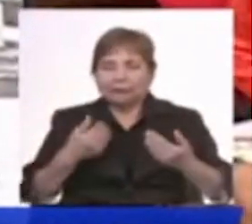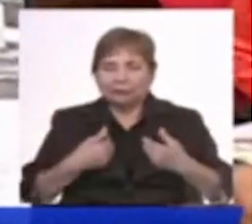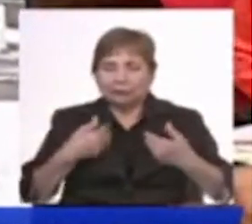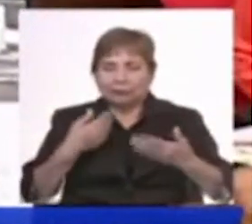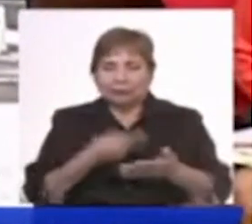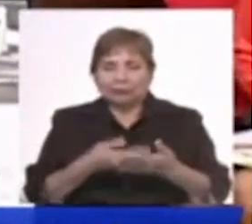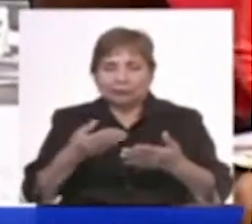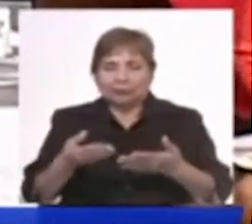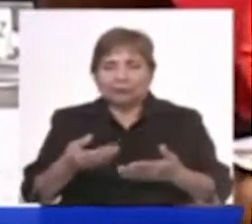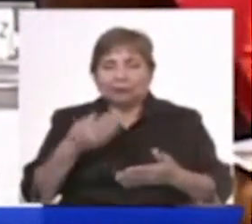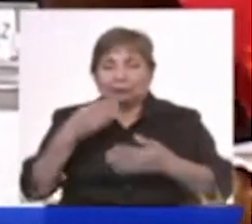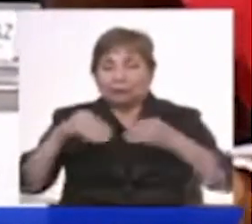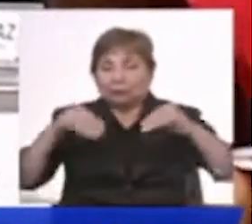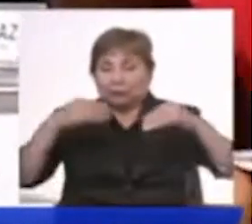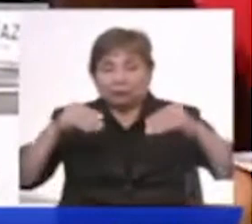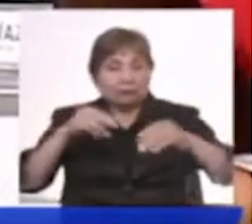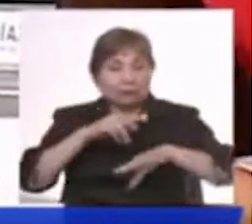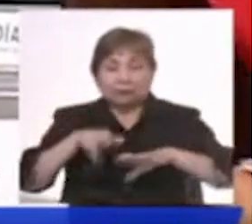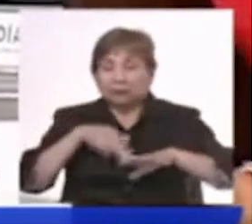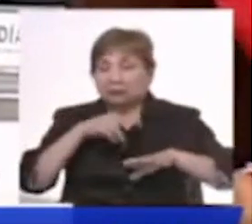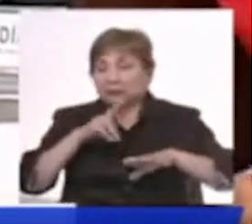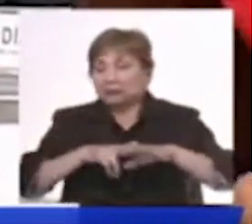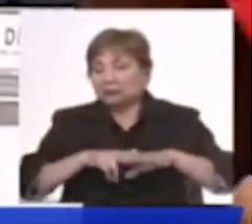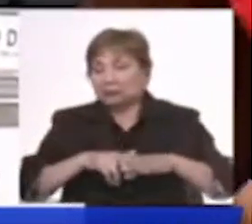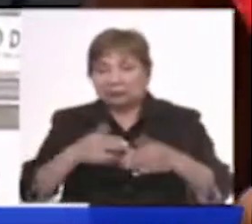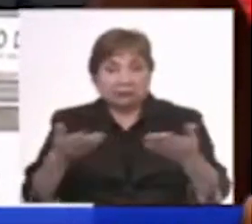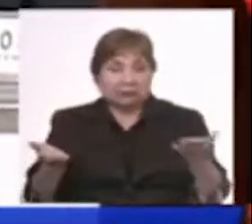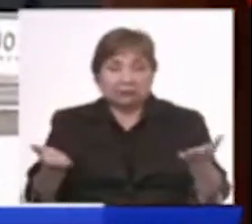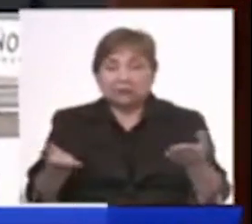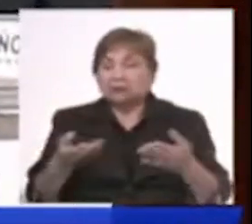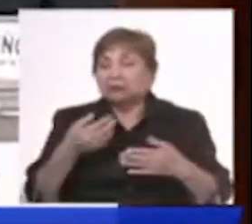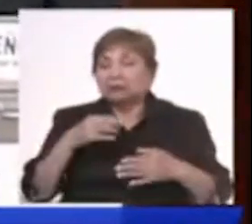va a un mercado normal, en este caso el